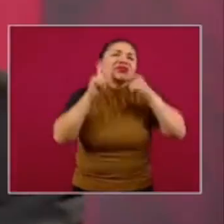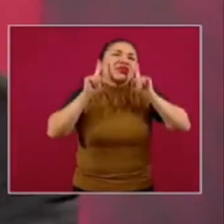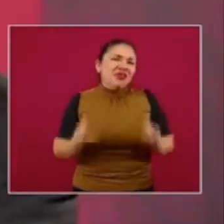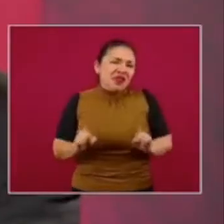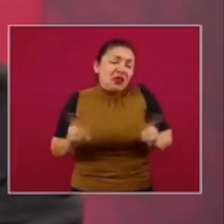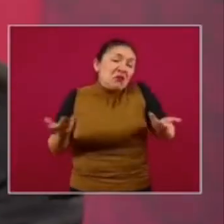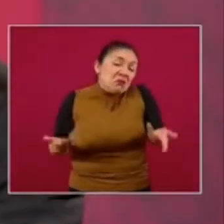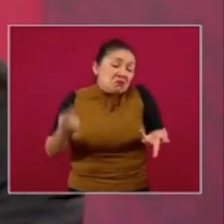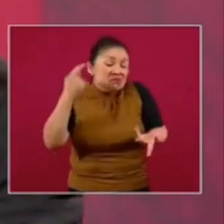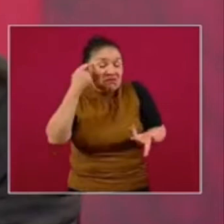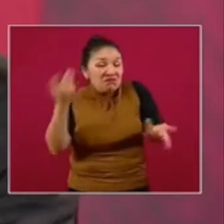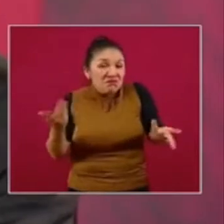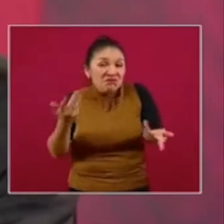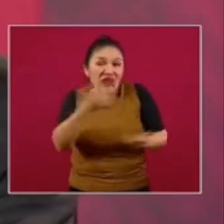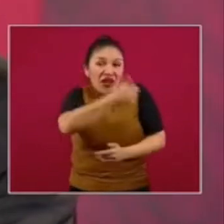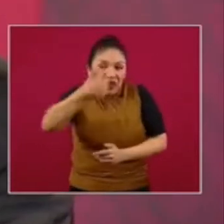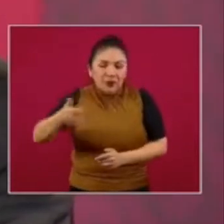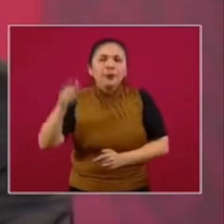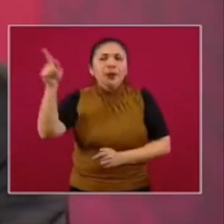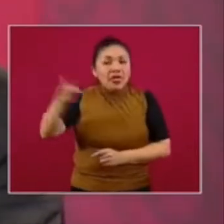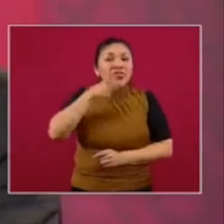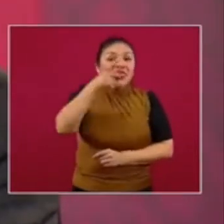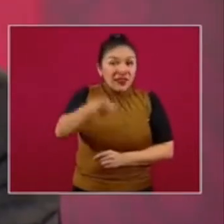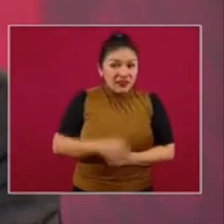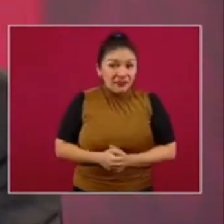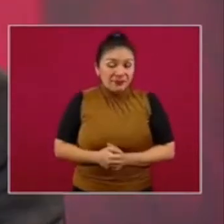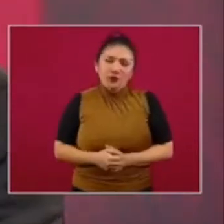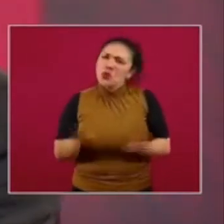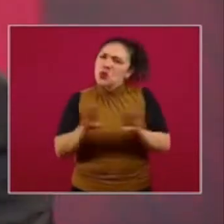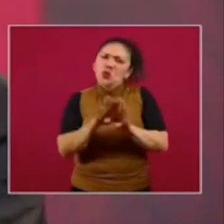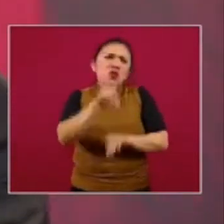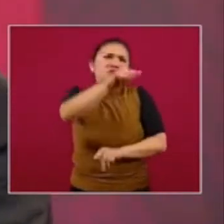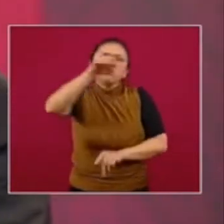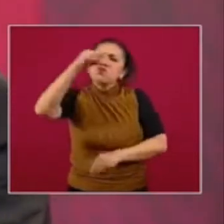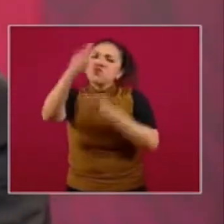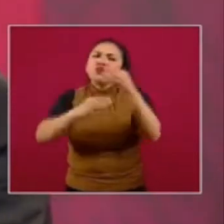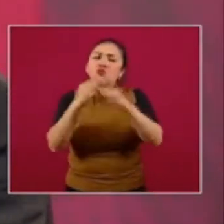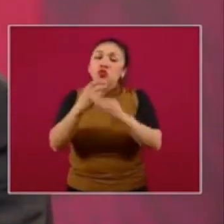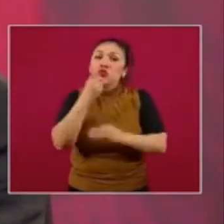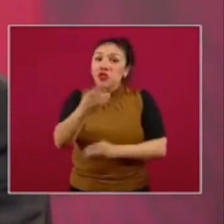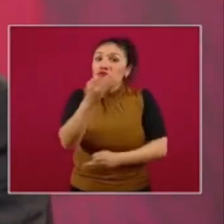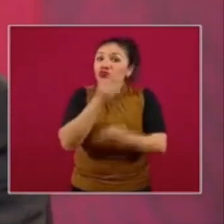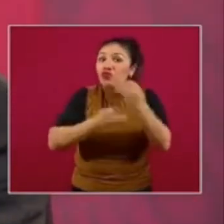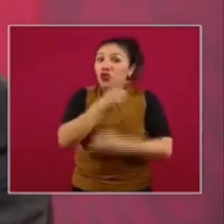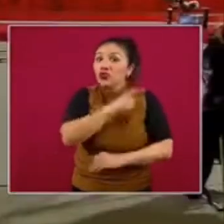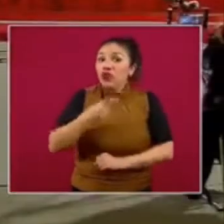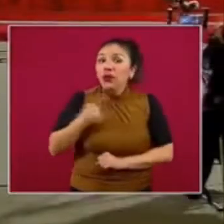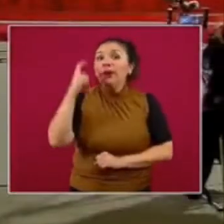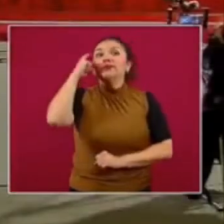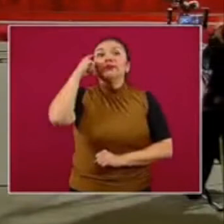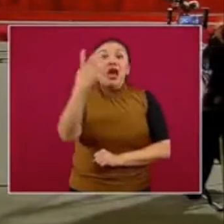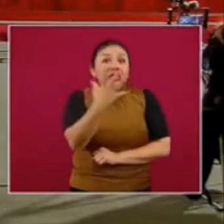106.765, esto en la cifra oficial. Además, en las últimas 24 horas se registraron